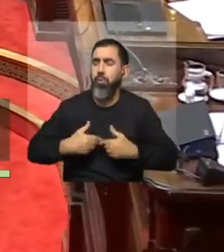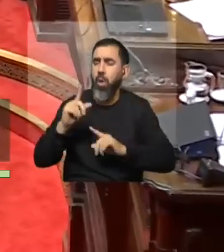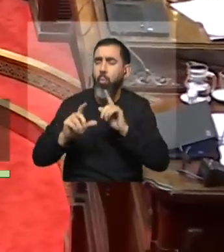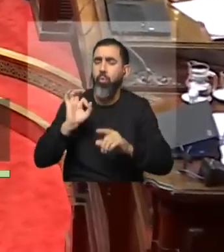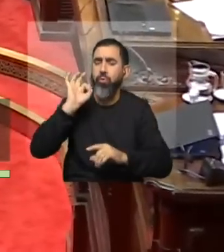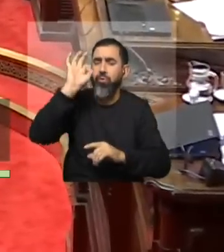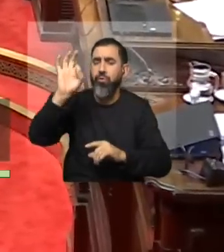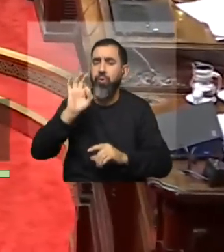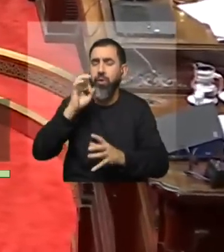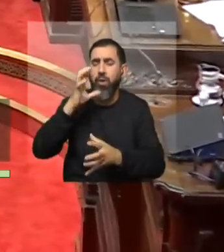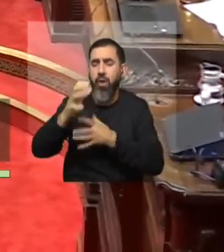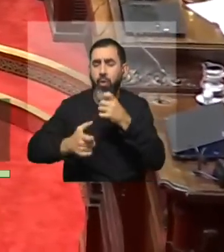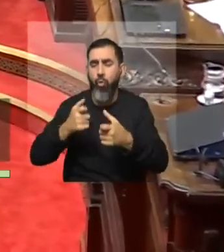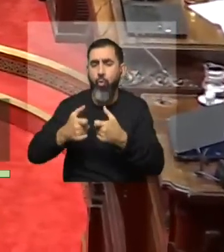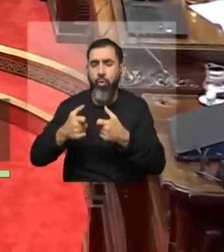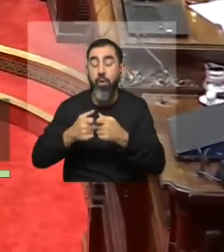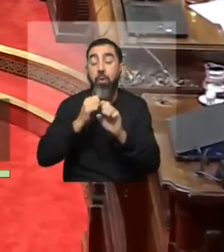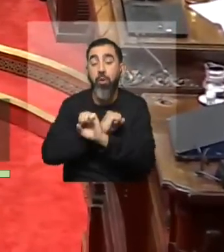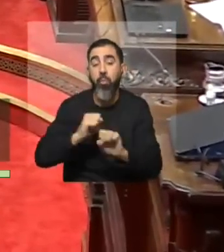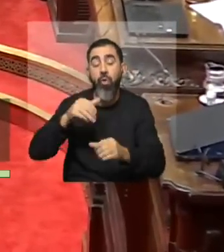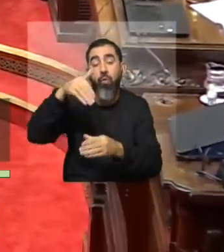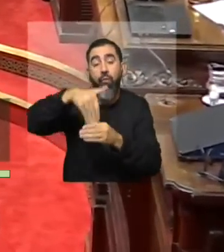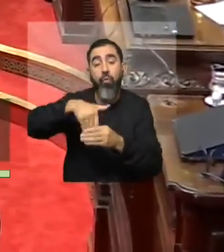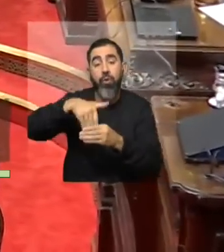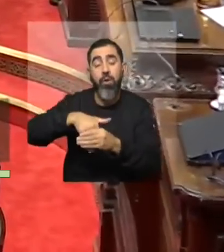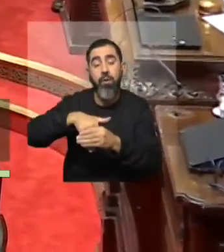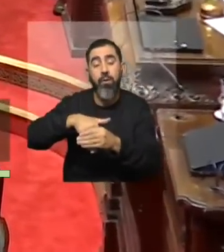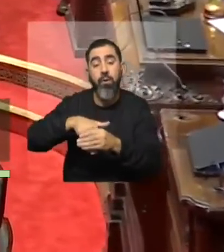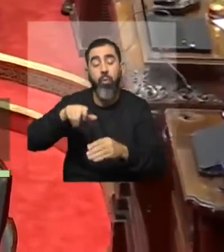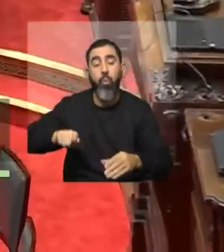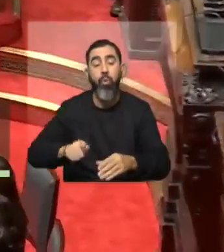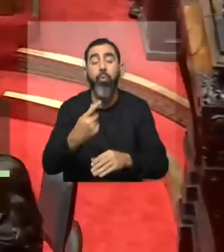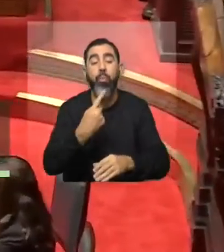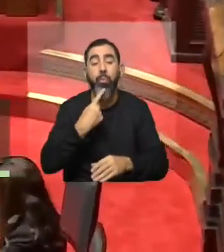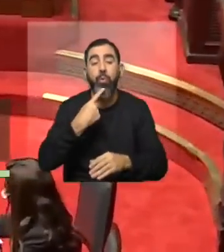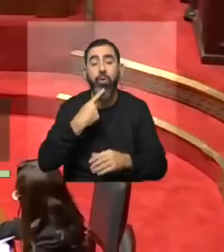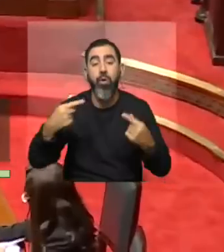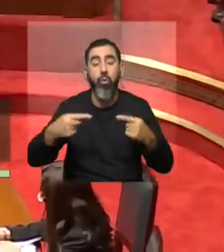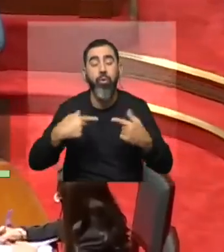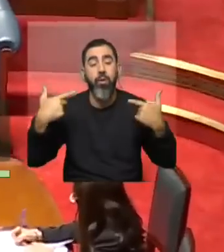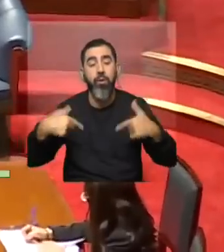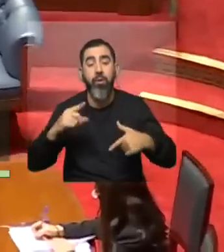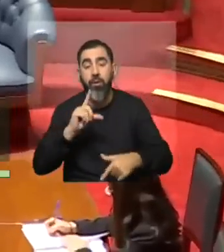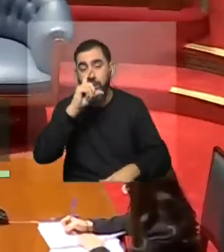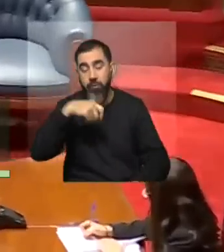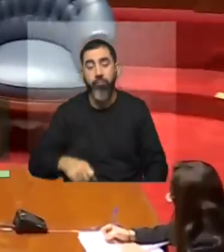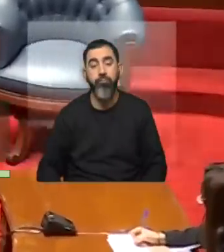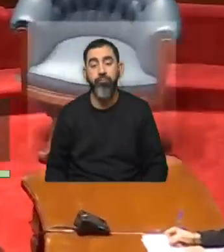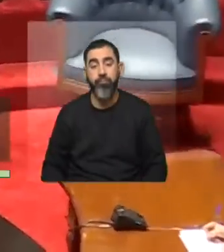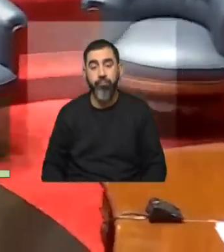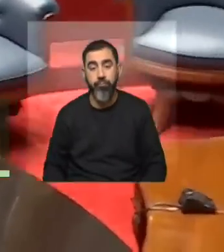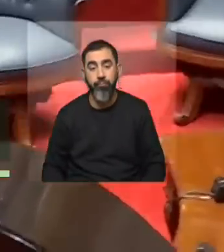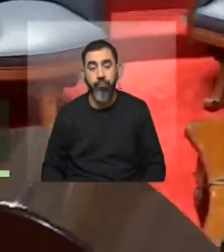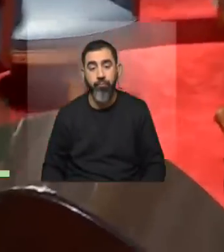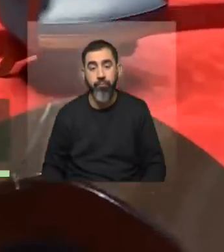legisladores oficialistas que podrían llegar a votar el juicio político a la intendenta de Montevideo. Los dejo